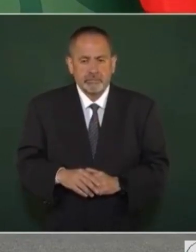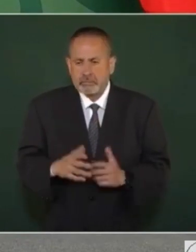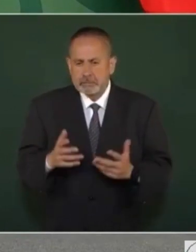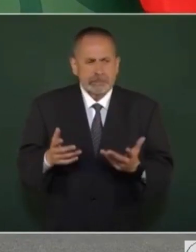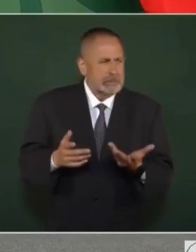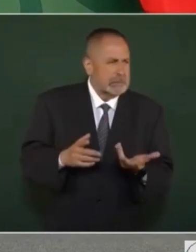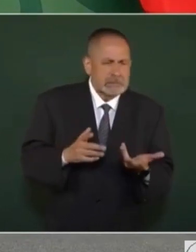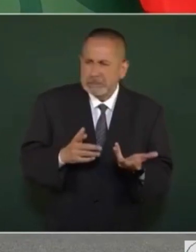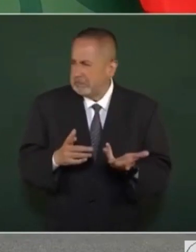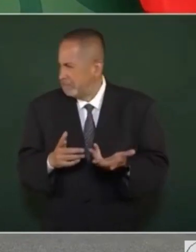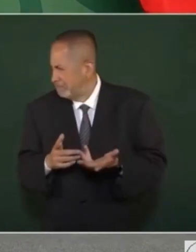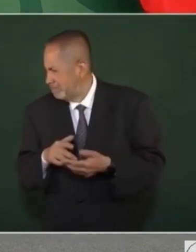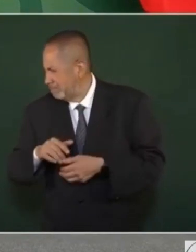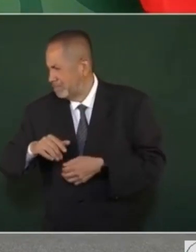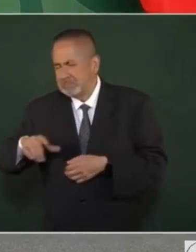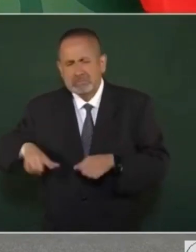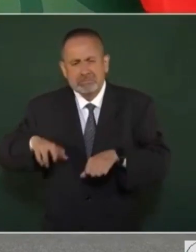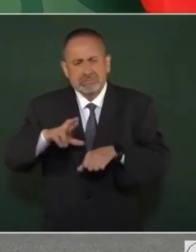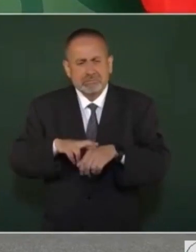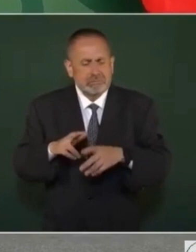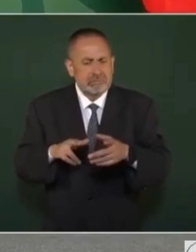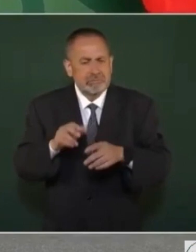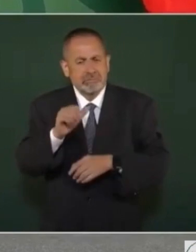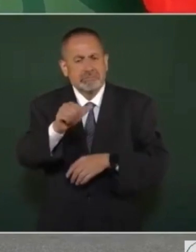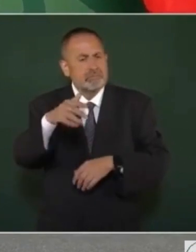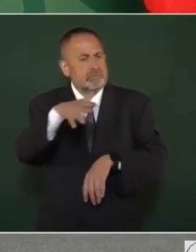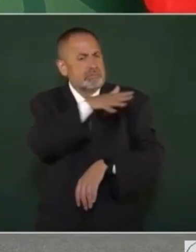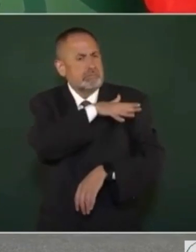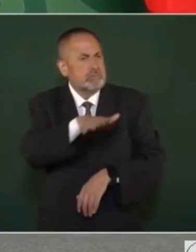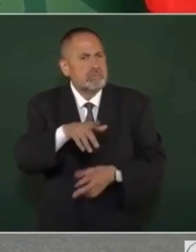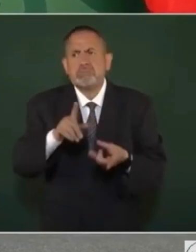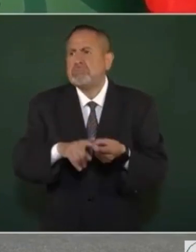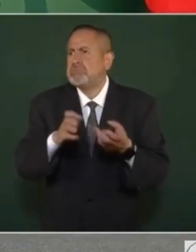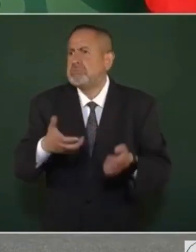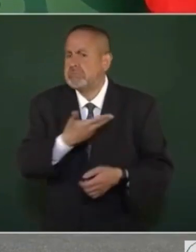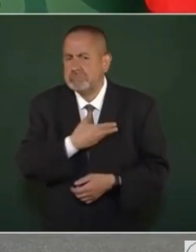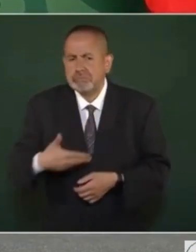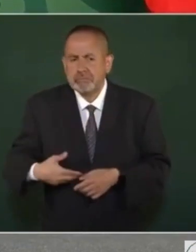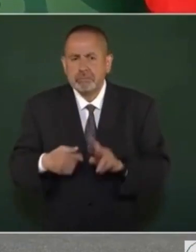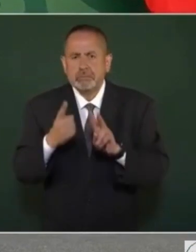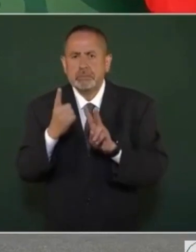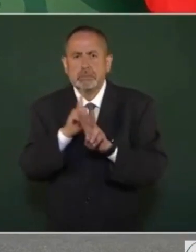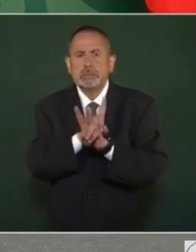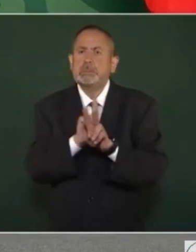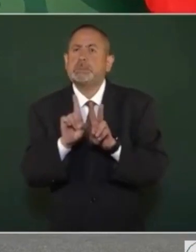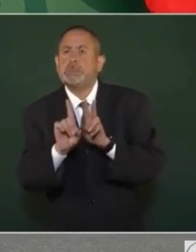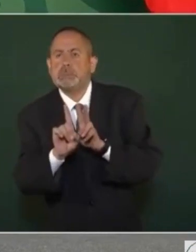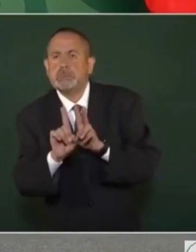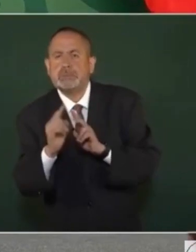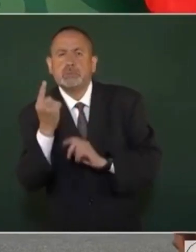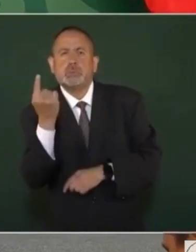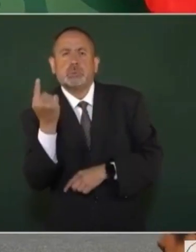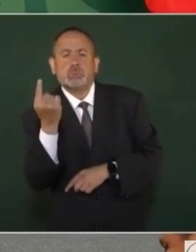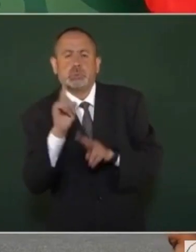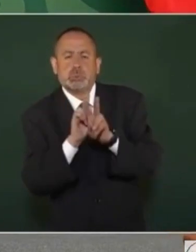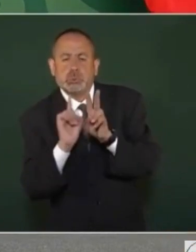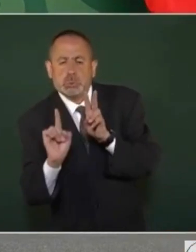de decirle el gobernador al general secretario y el presidente cuando se aparece.